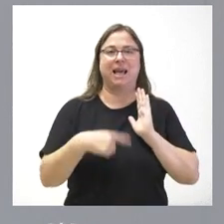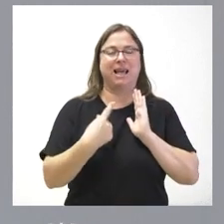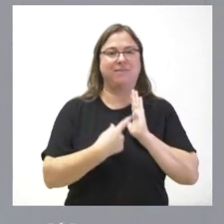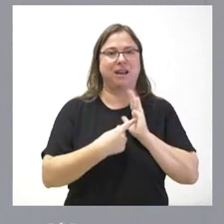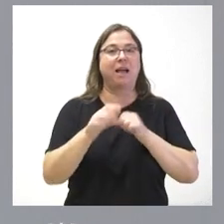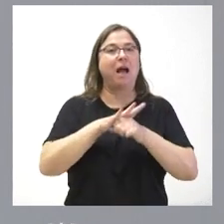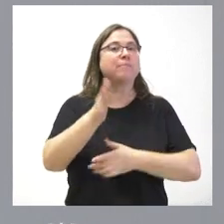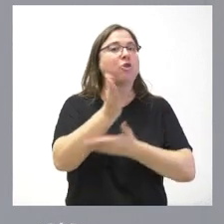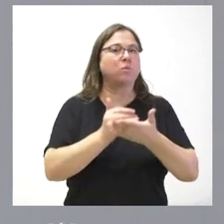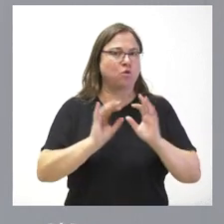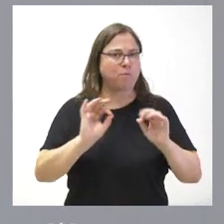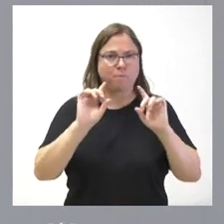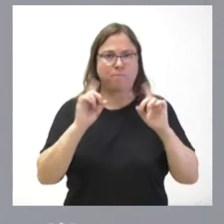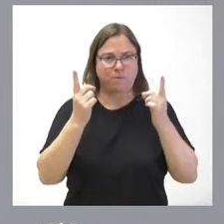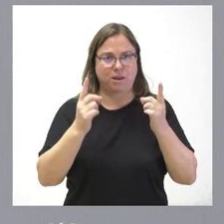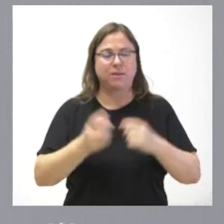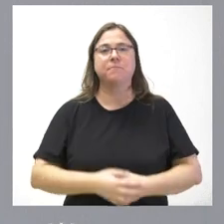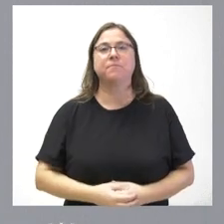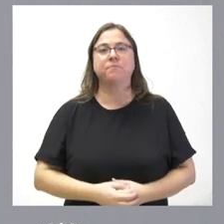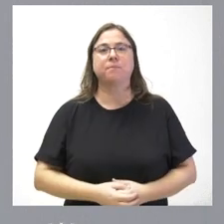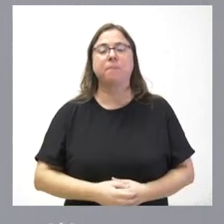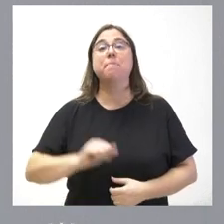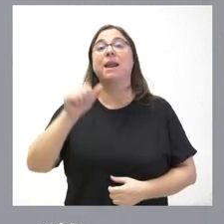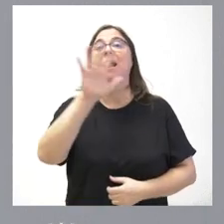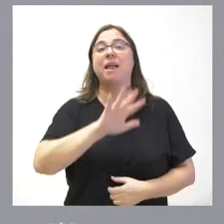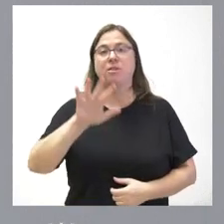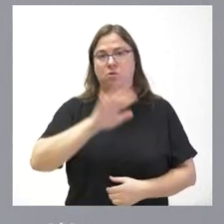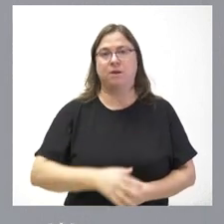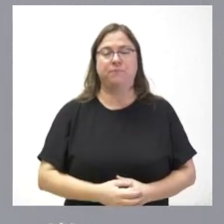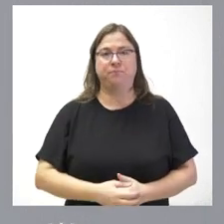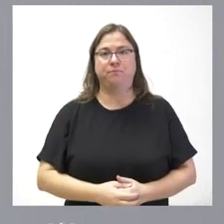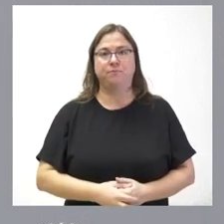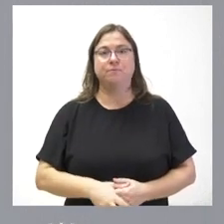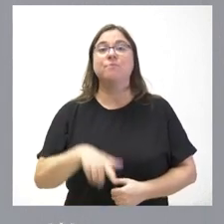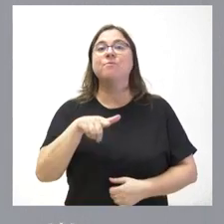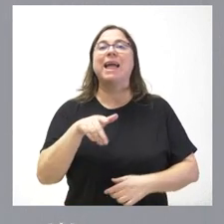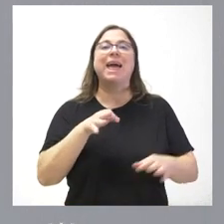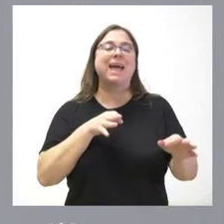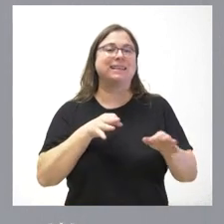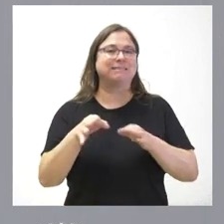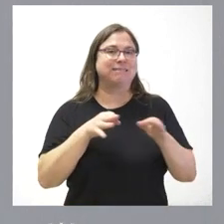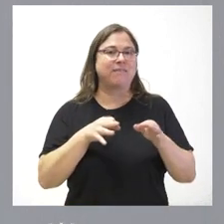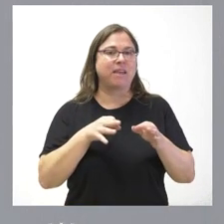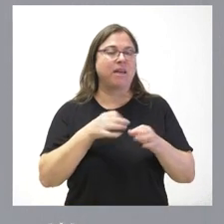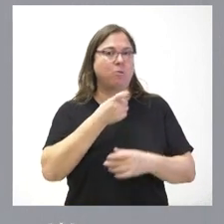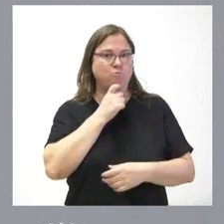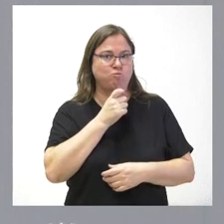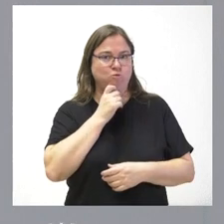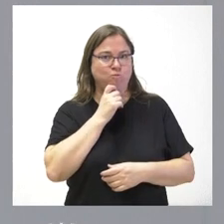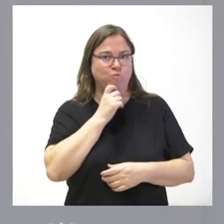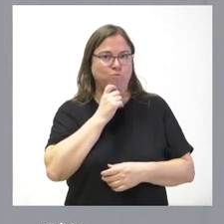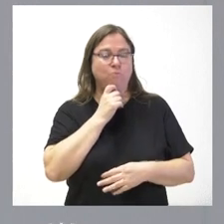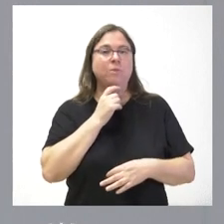ámbito autonómico en el contexto nacional es una estrategia que se marca en el